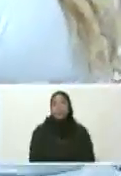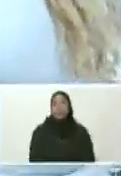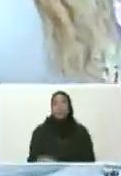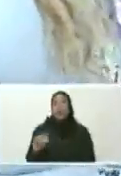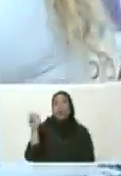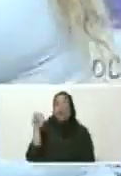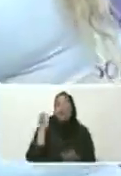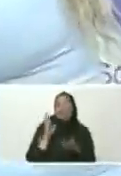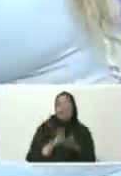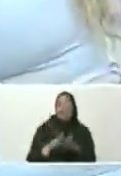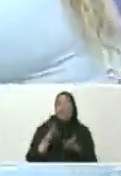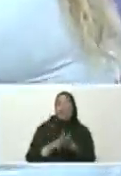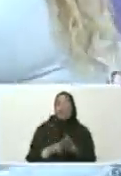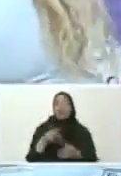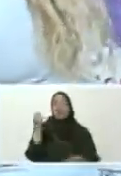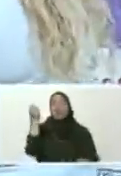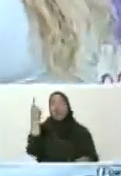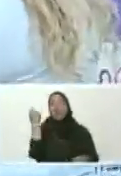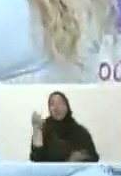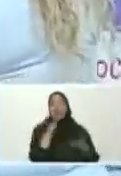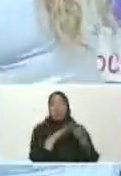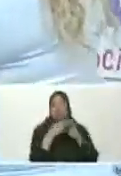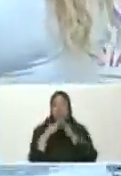aprobando el vital líquido a las 11 comunidades.